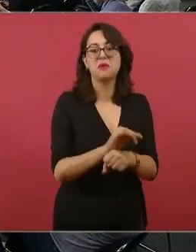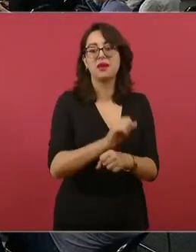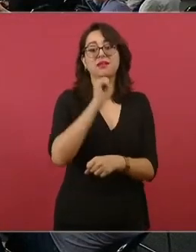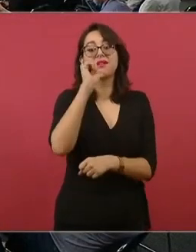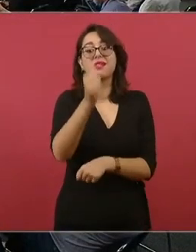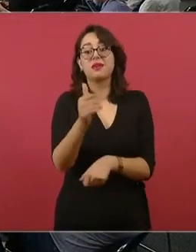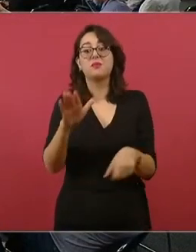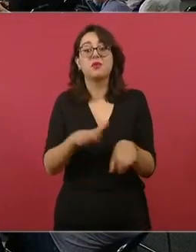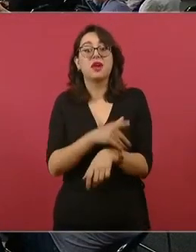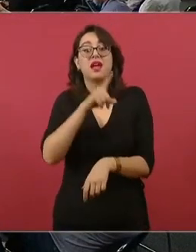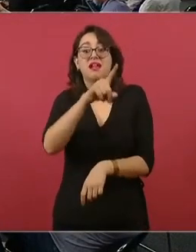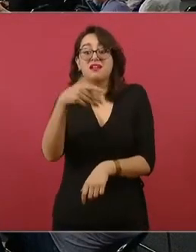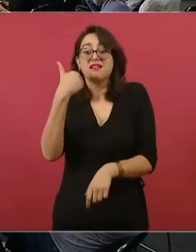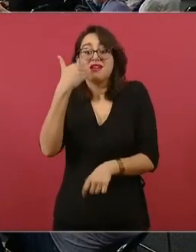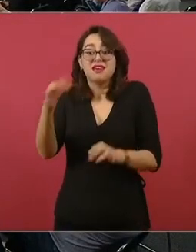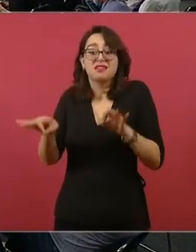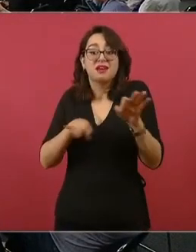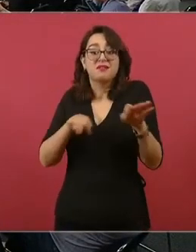no